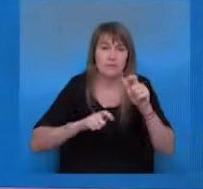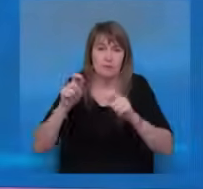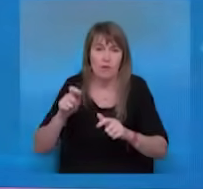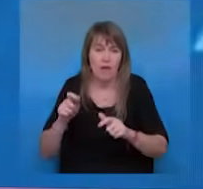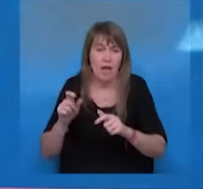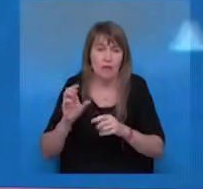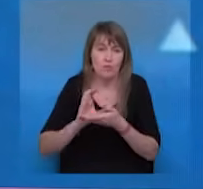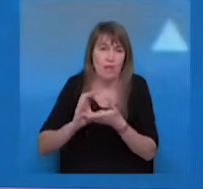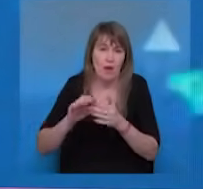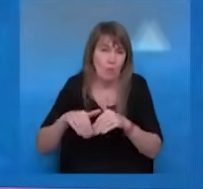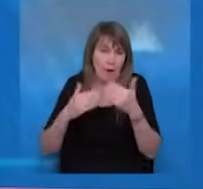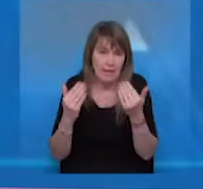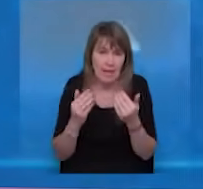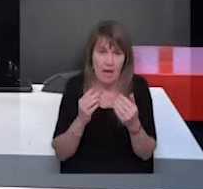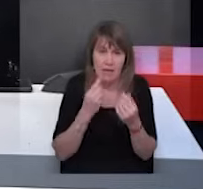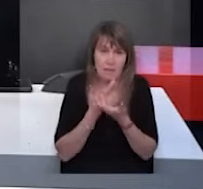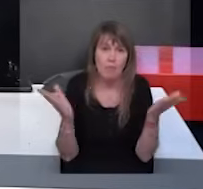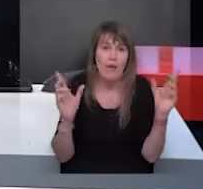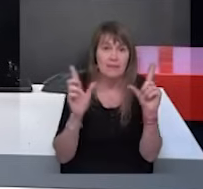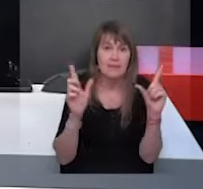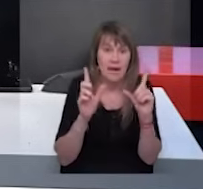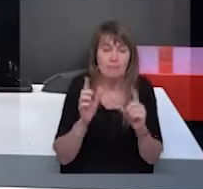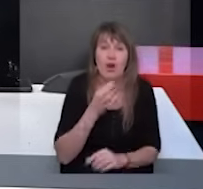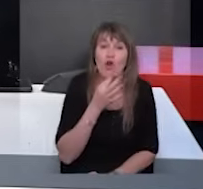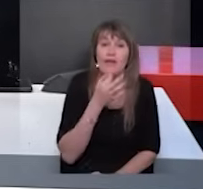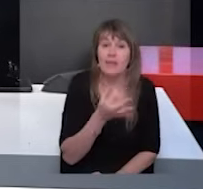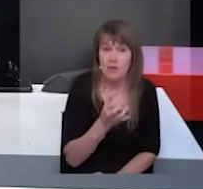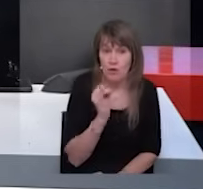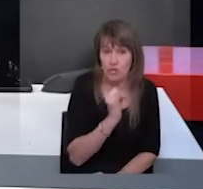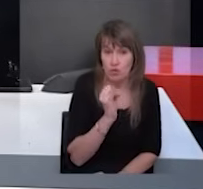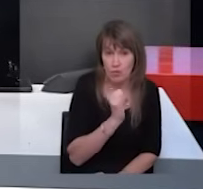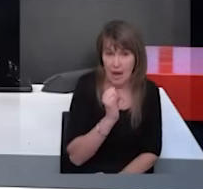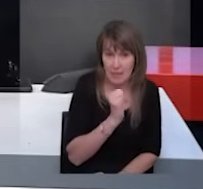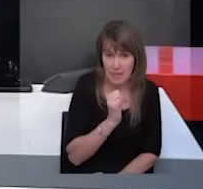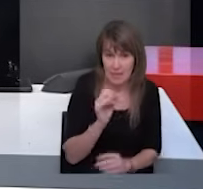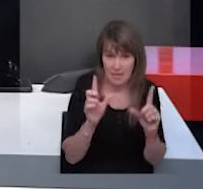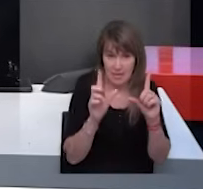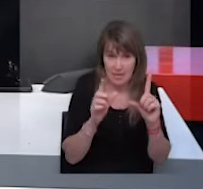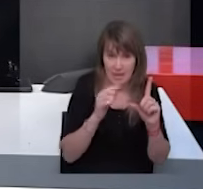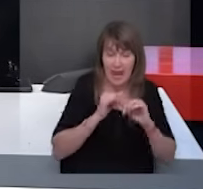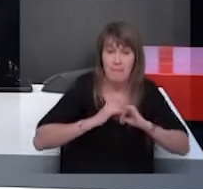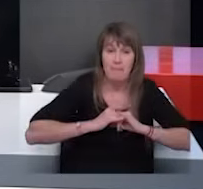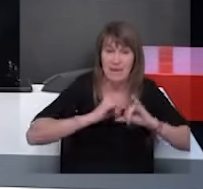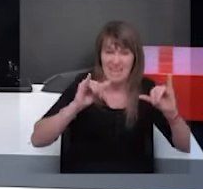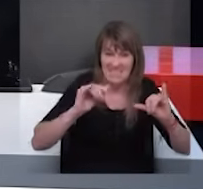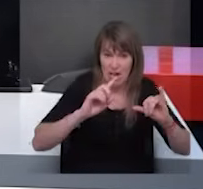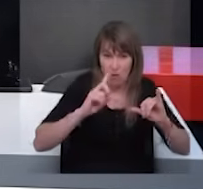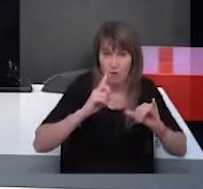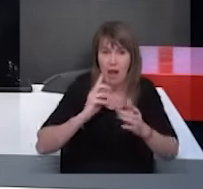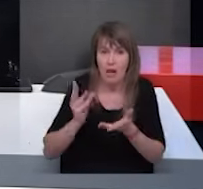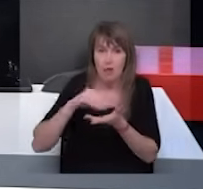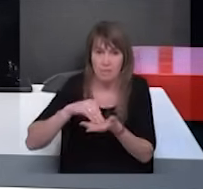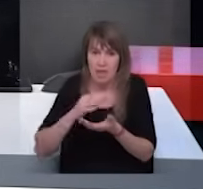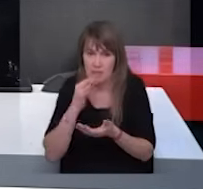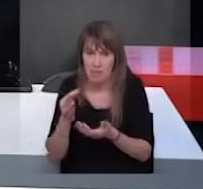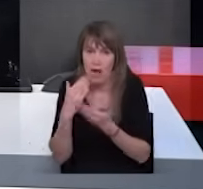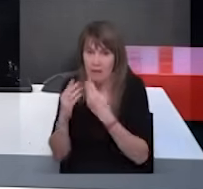sobre estos temas ante la opinión pública lo que dijo iturralde no es lo que dijo en la prensa dijo algo más habló del